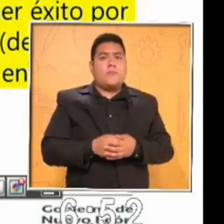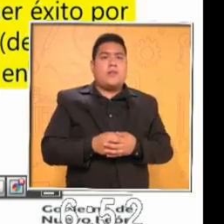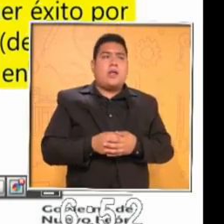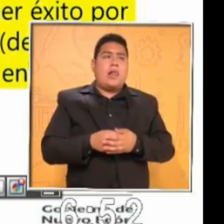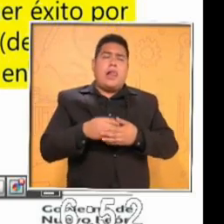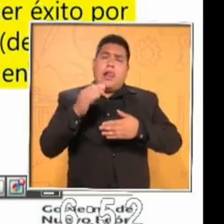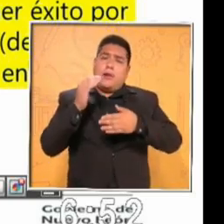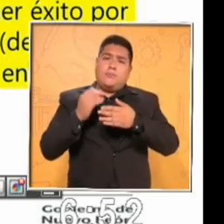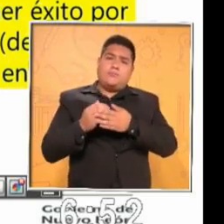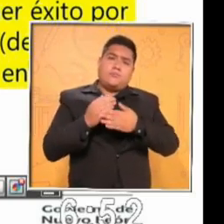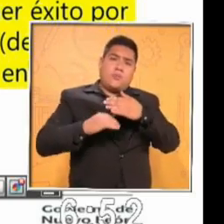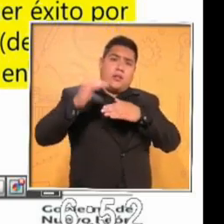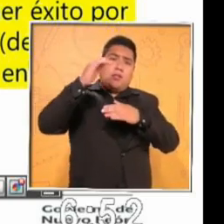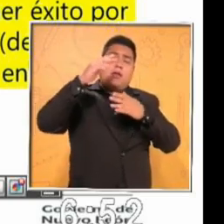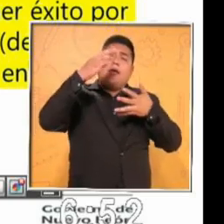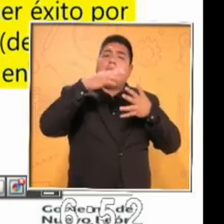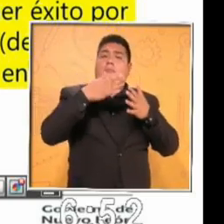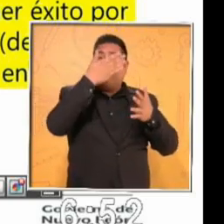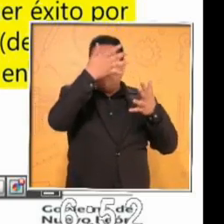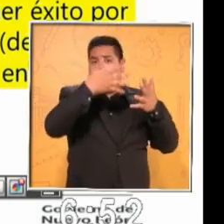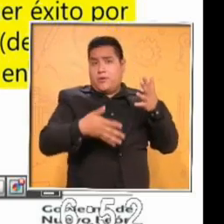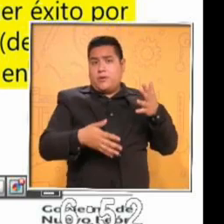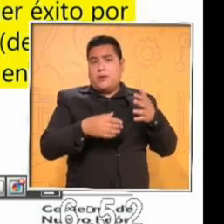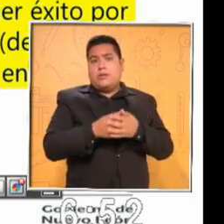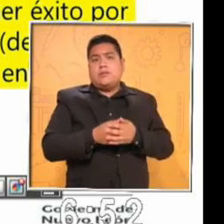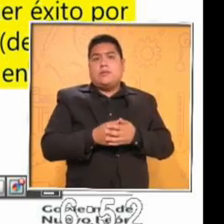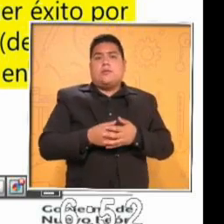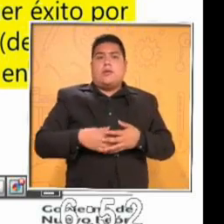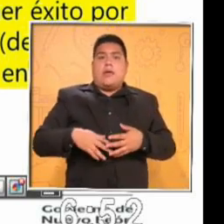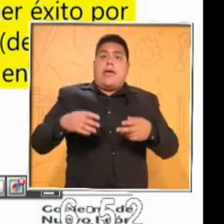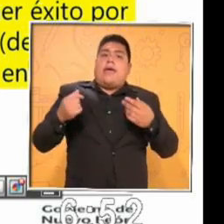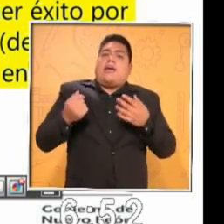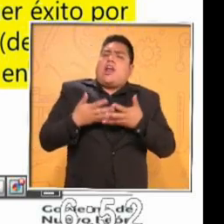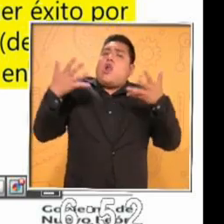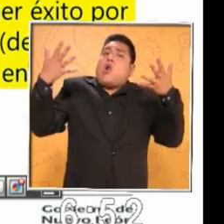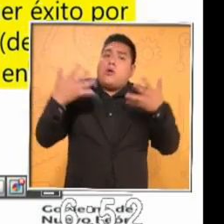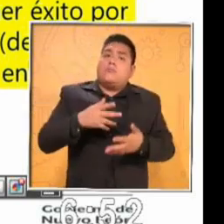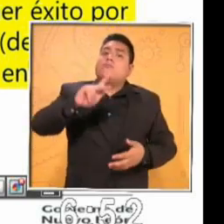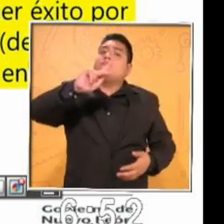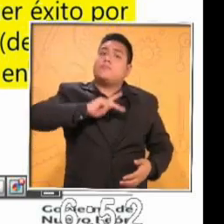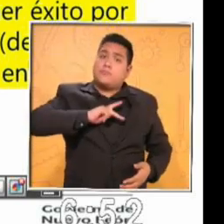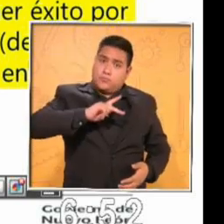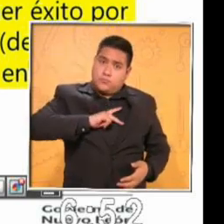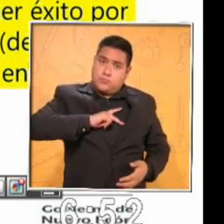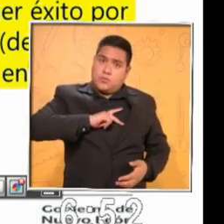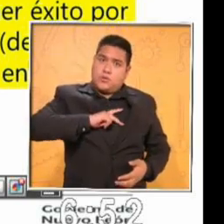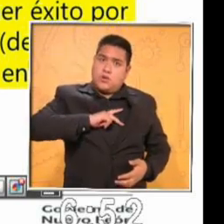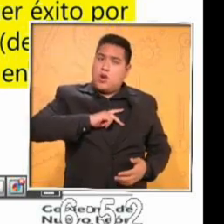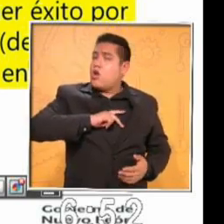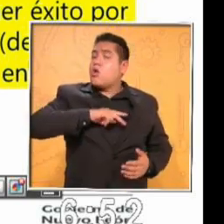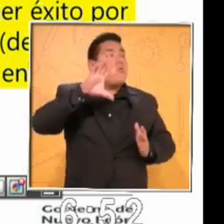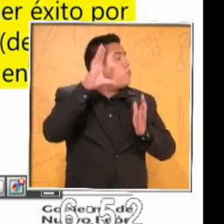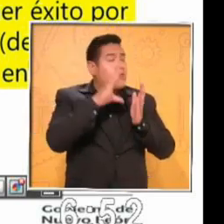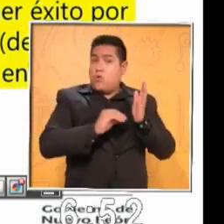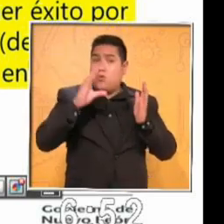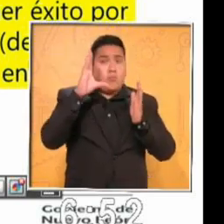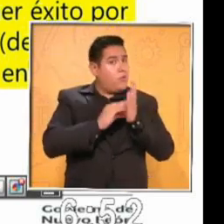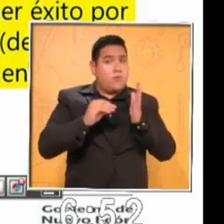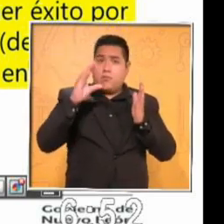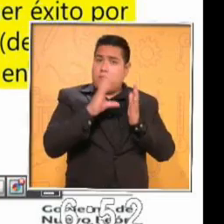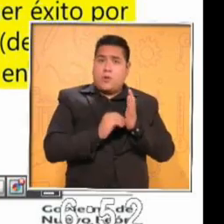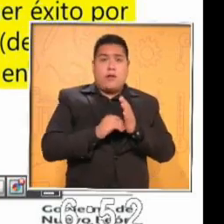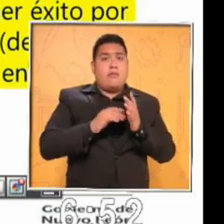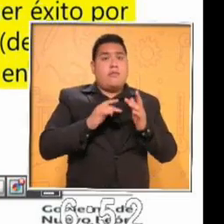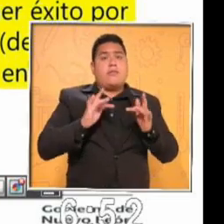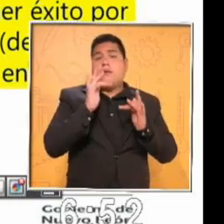del párrafo es de creación propia. Esto es, no lo voy a copiar de ninguna página de